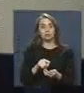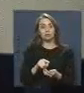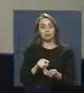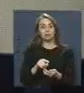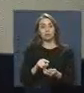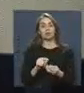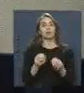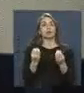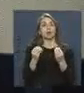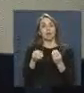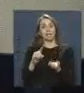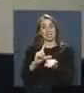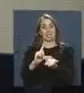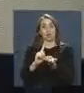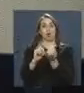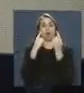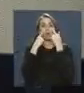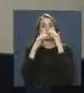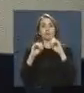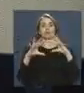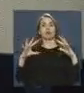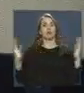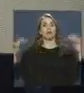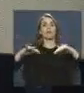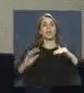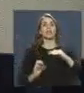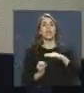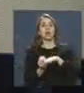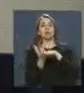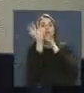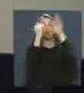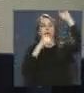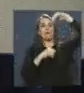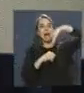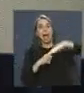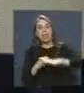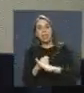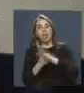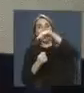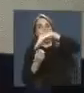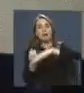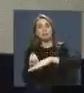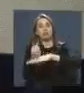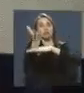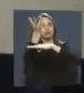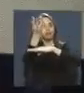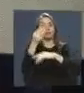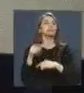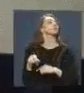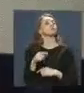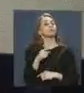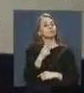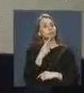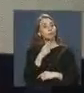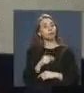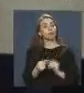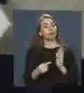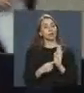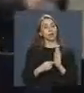el atractivo que tiene ese lugar. Esto no tiene como objetivo limitar ni prohibir,